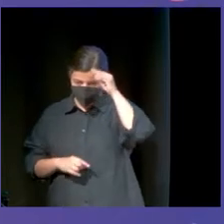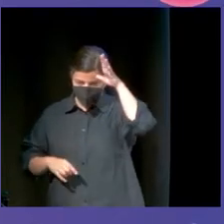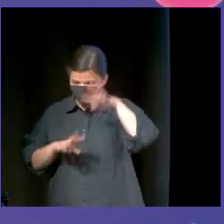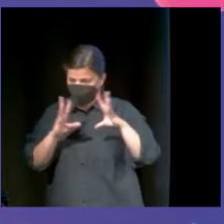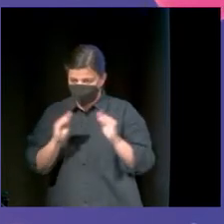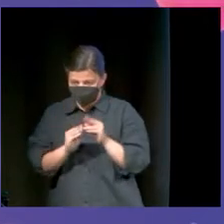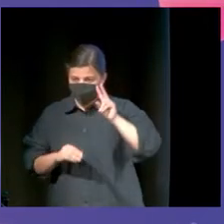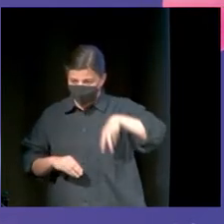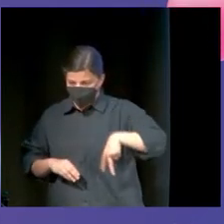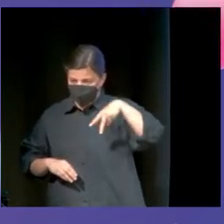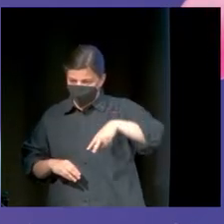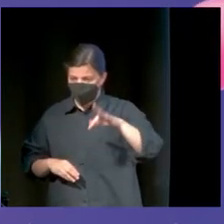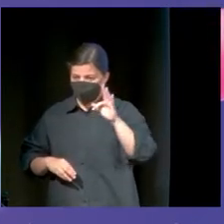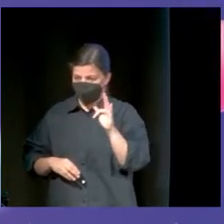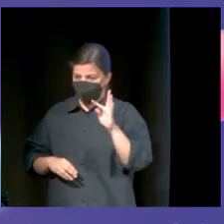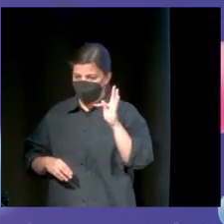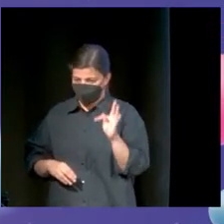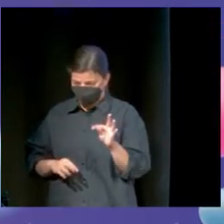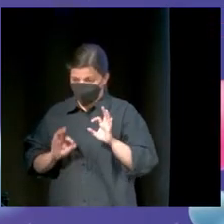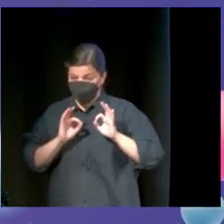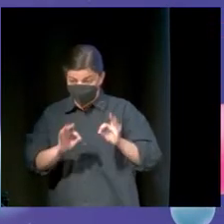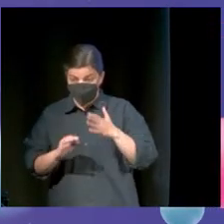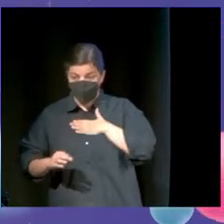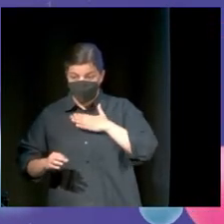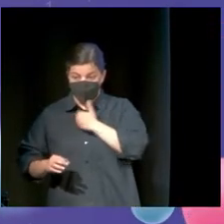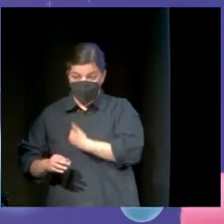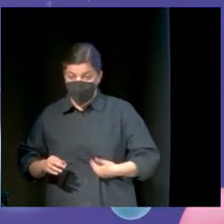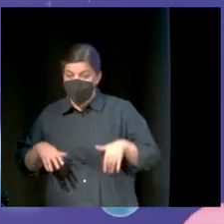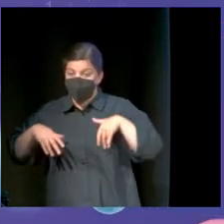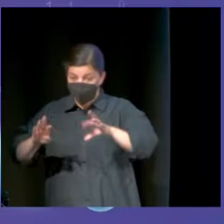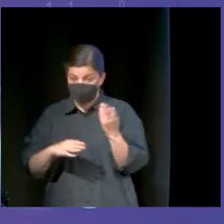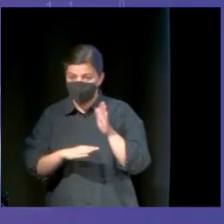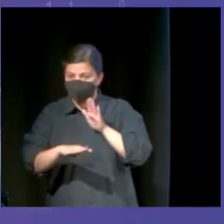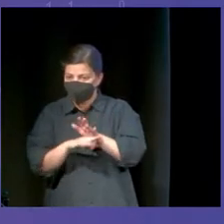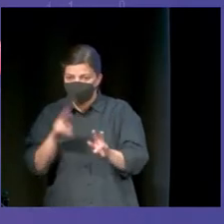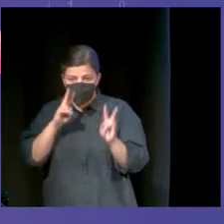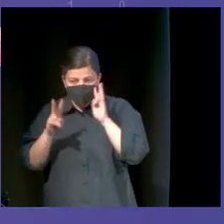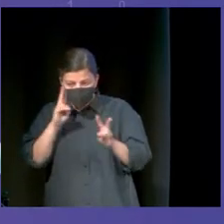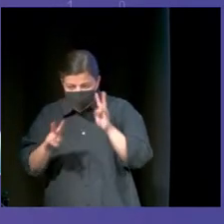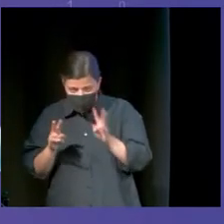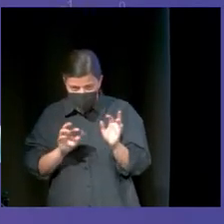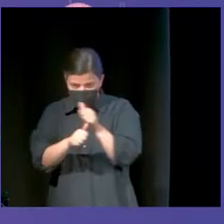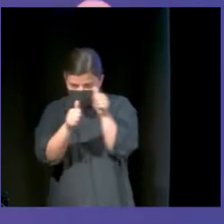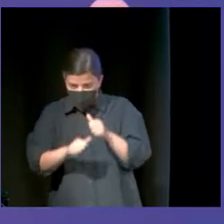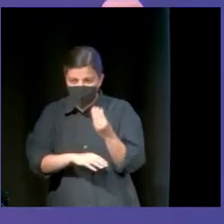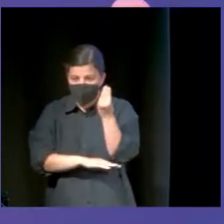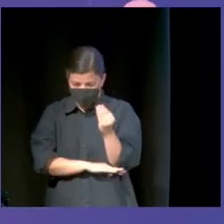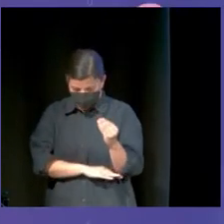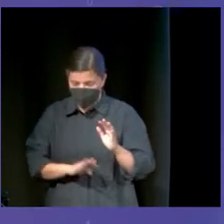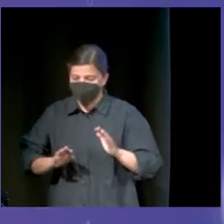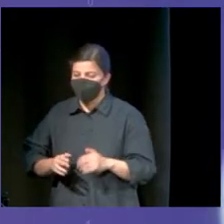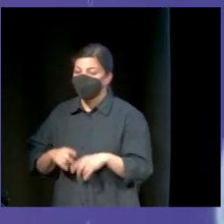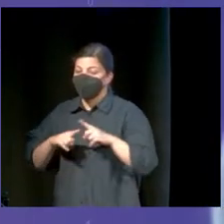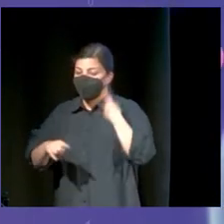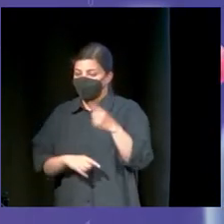mismo es tu propiedad solo que se representa de forma visual en forma de un avatar y lo hay un concepto